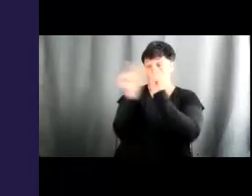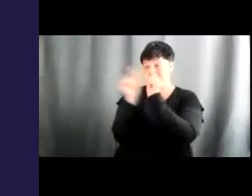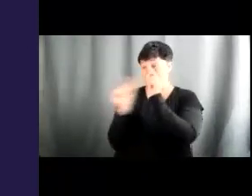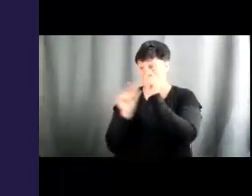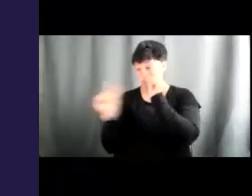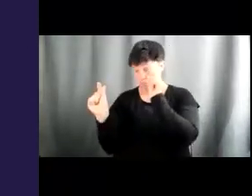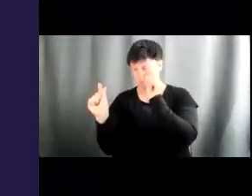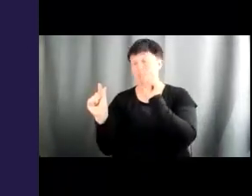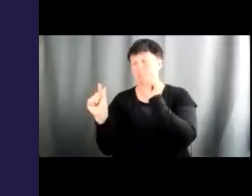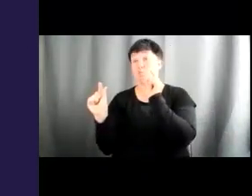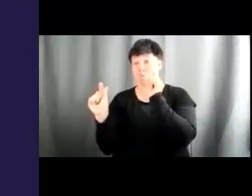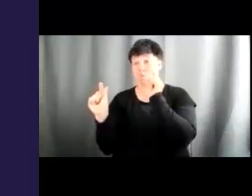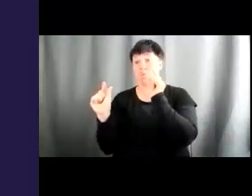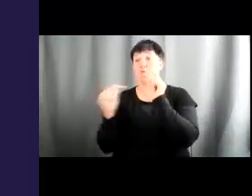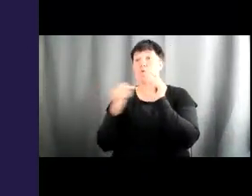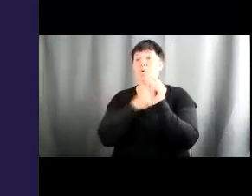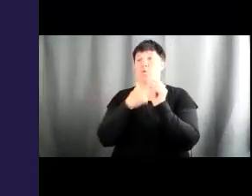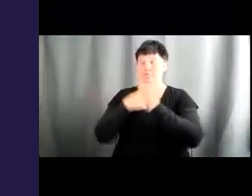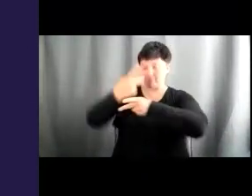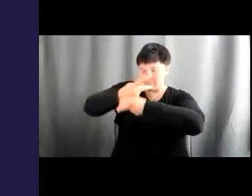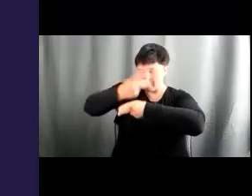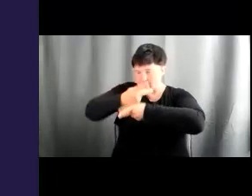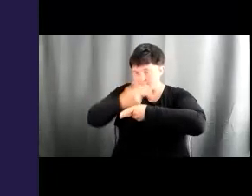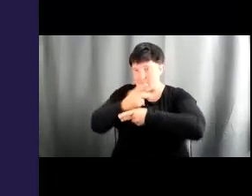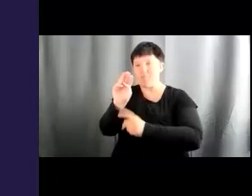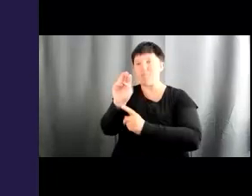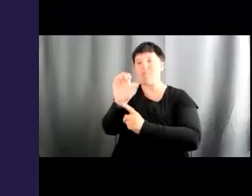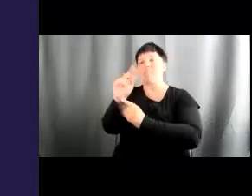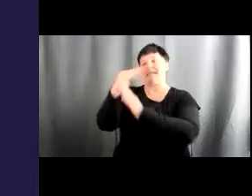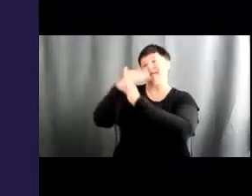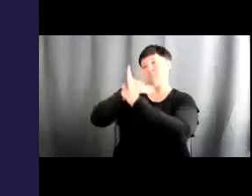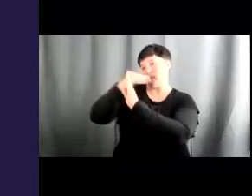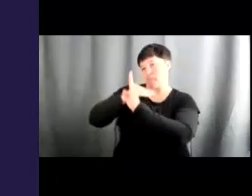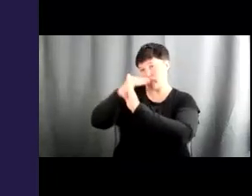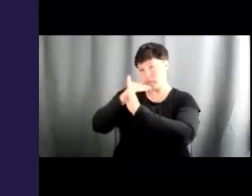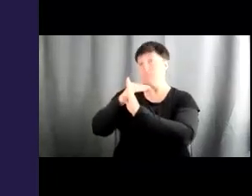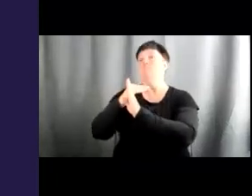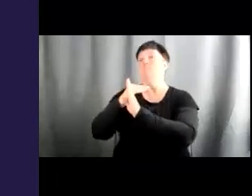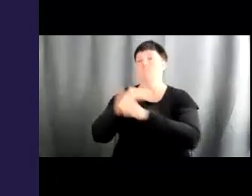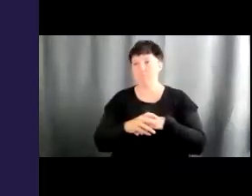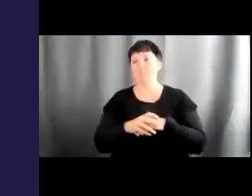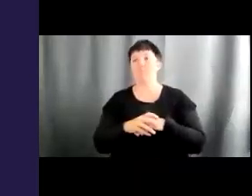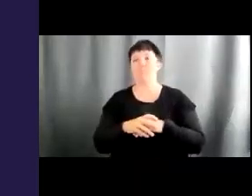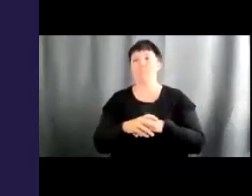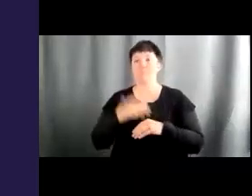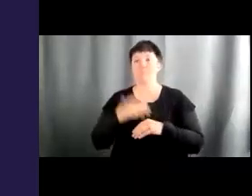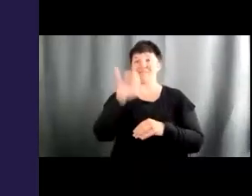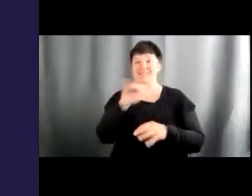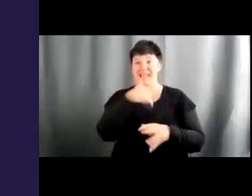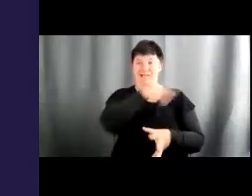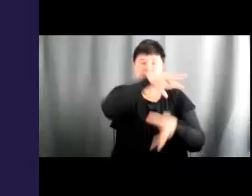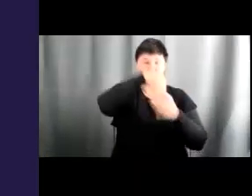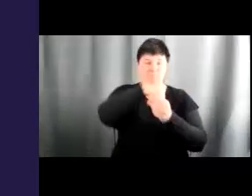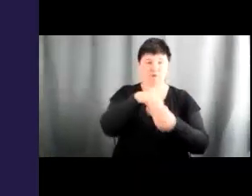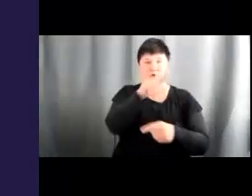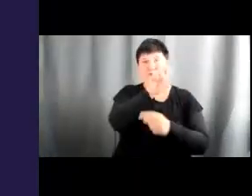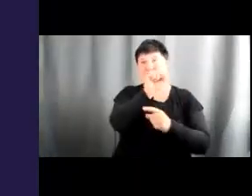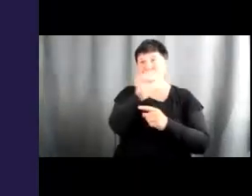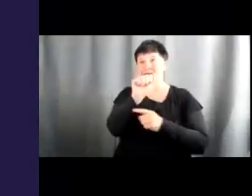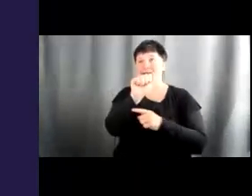BIIRS. Solo hicimos agregaciones. Entonces, el píxel BIIRS está enriquecido. Tiene